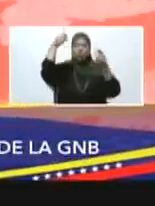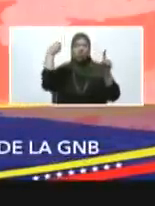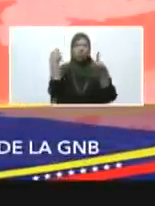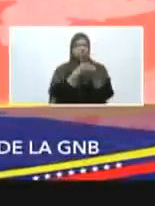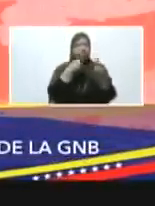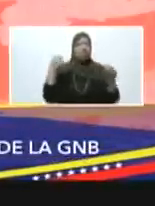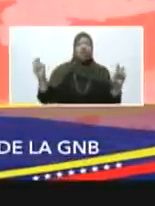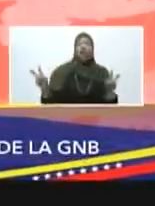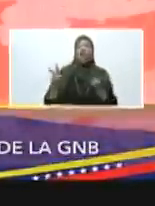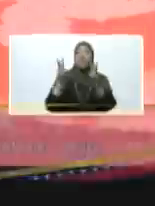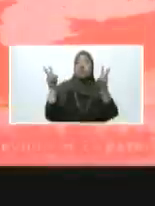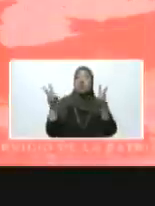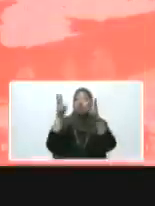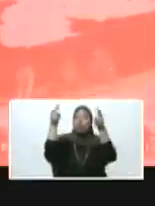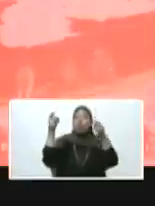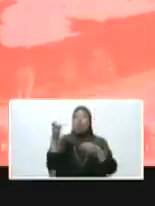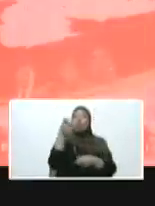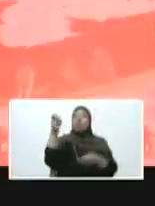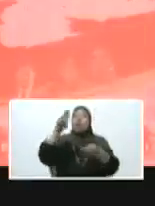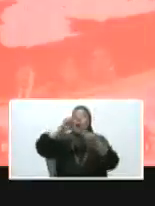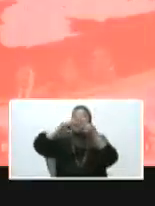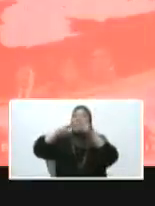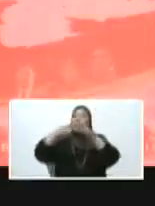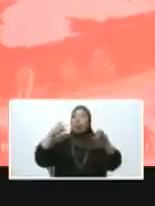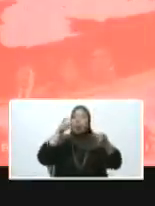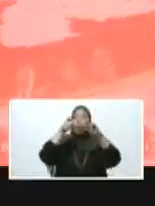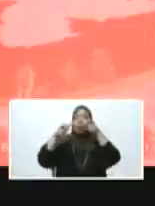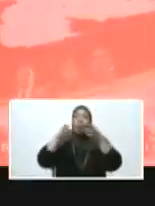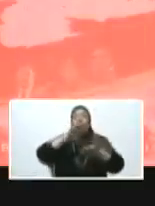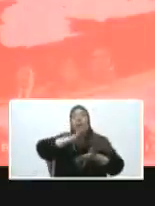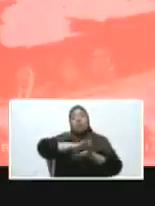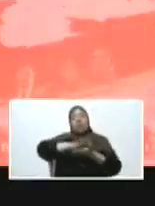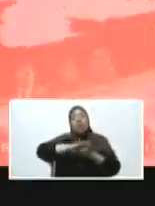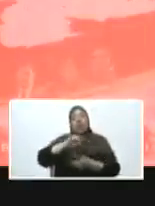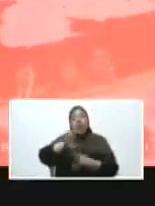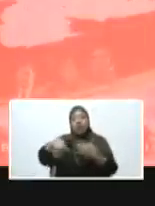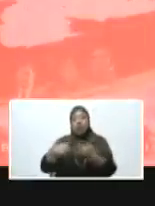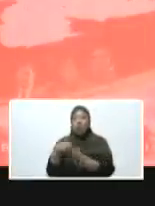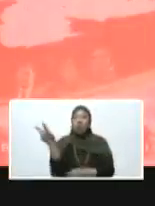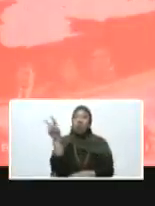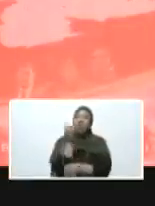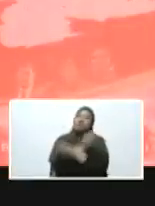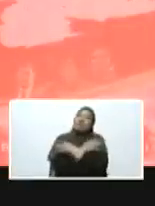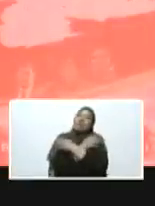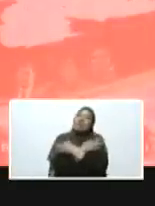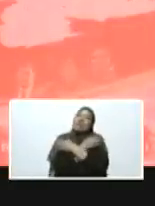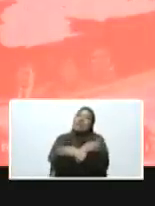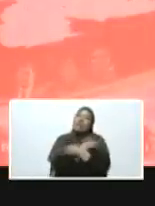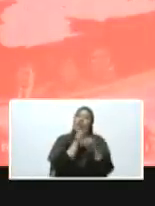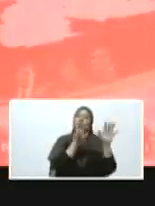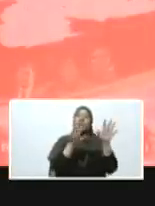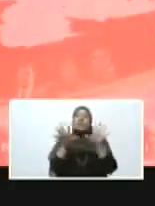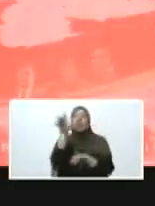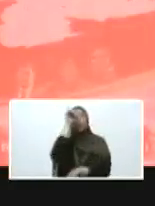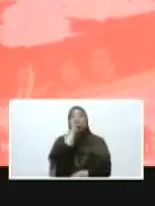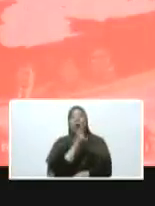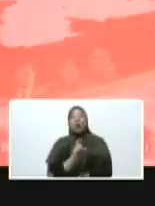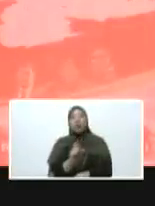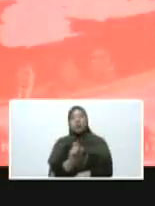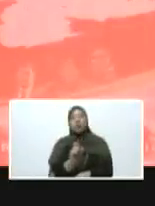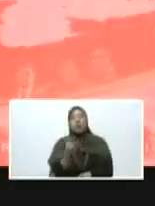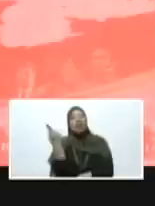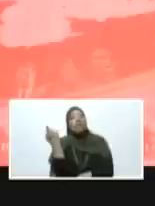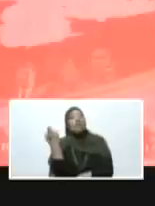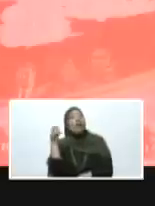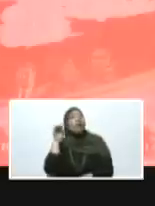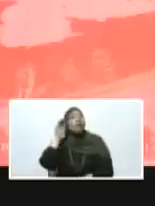a la victoria por la paz, la seguridad y la tranquilidad de Venezuela. Felicidades, 85 años y los que